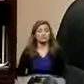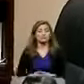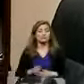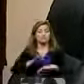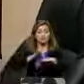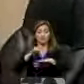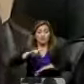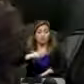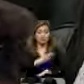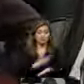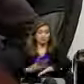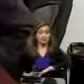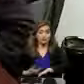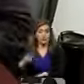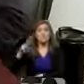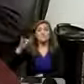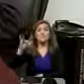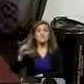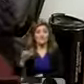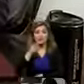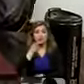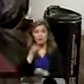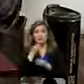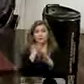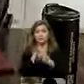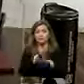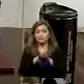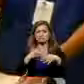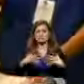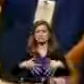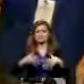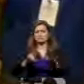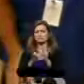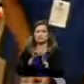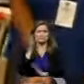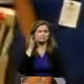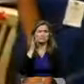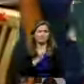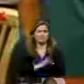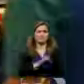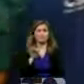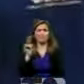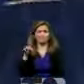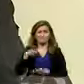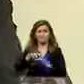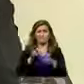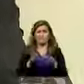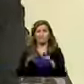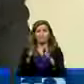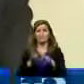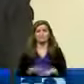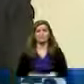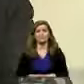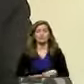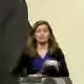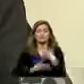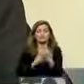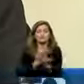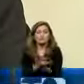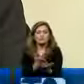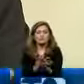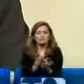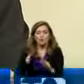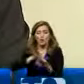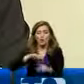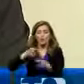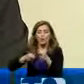temprano ya el vicepresidente Enrique Pita había expresado las graves irregularidades que se produjeron en esta provincia. Se plantea el reconteo